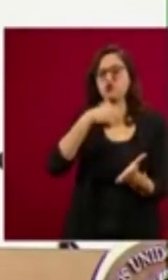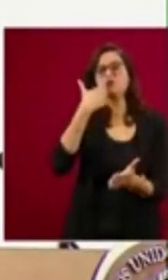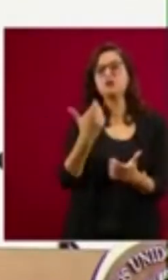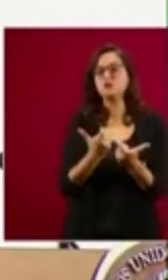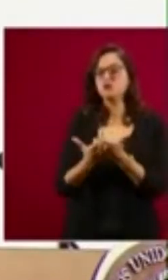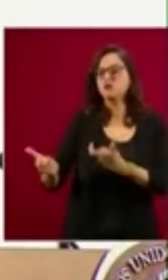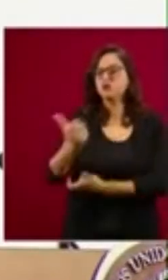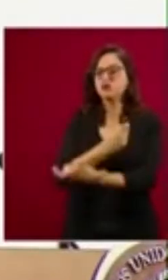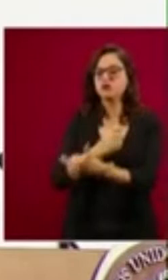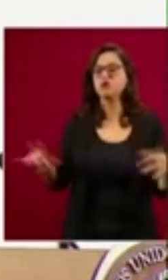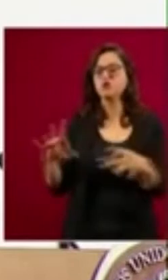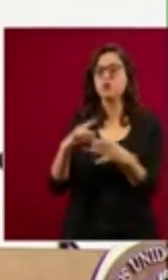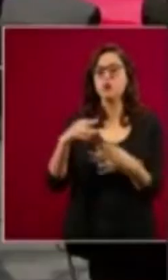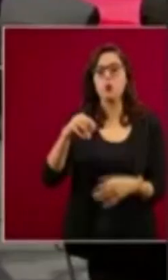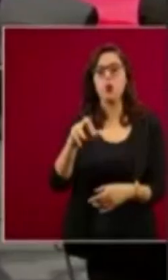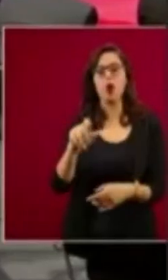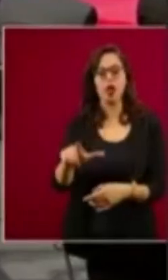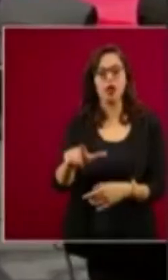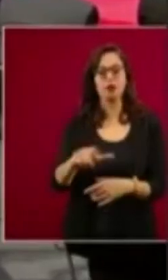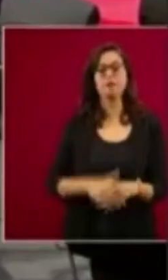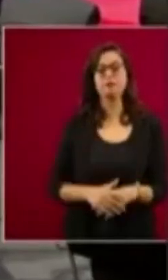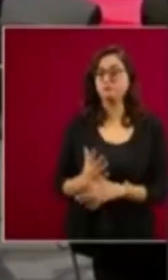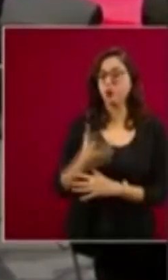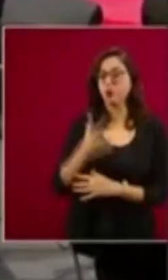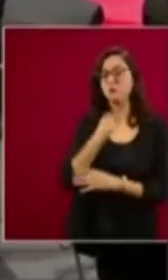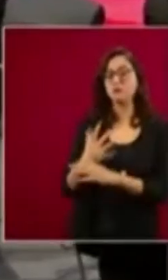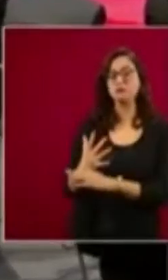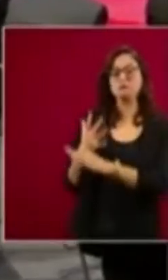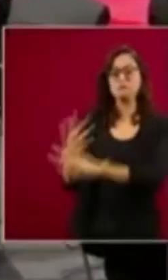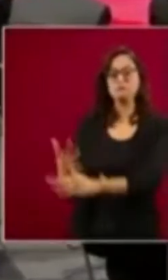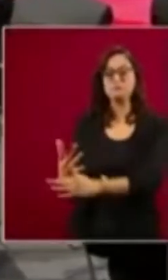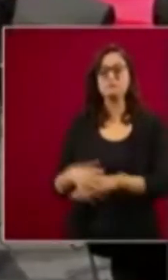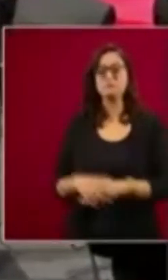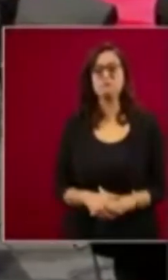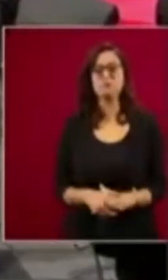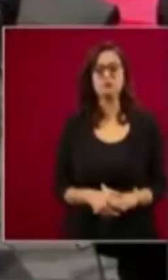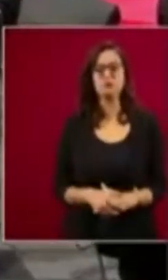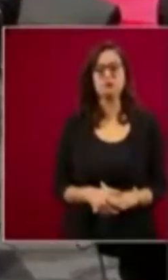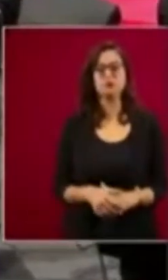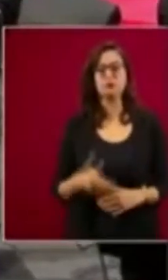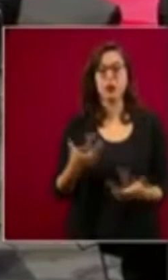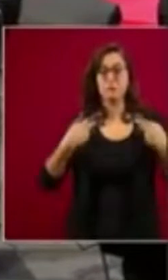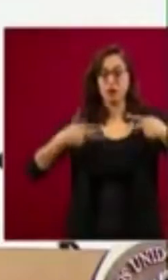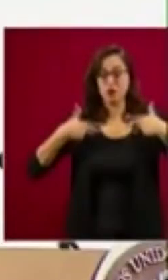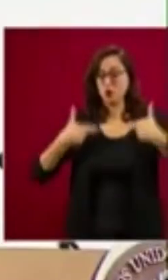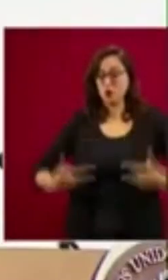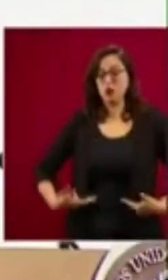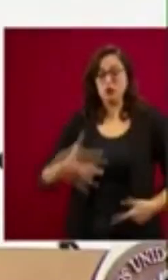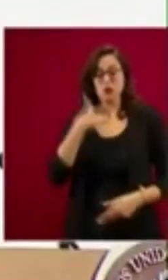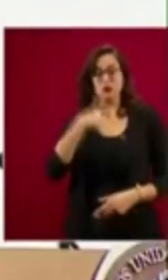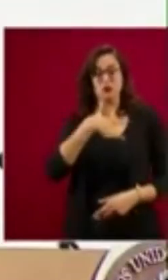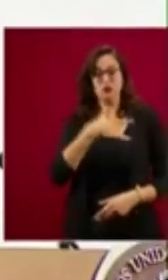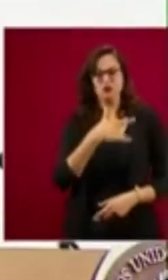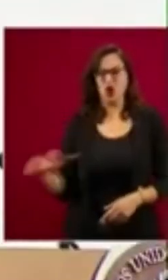popularidad aceptables para un segundo año de gobierno? Habrá que recordar el bono democrático con el que